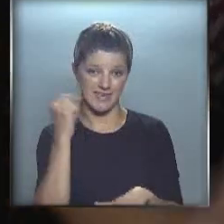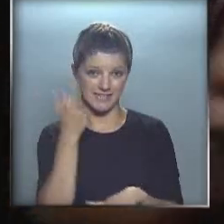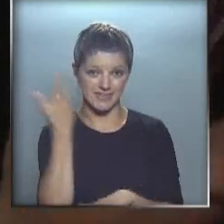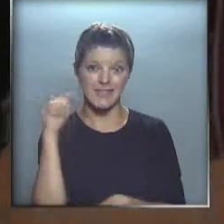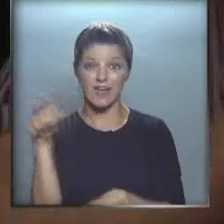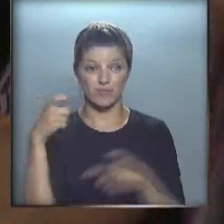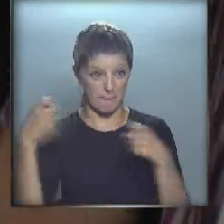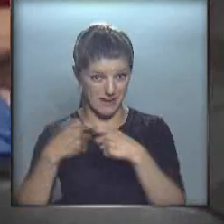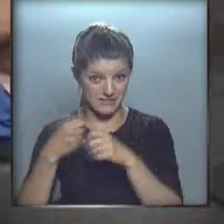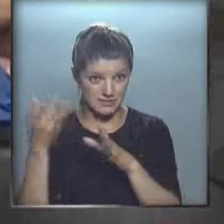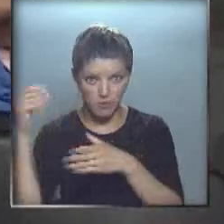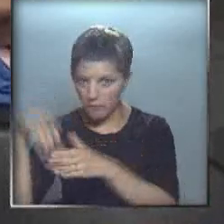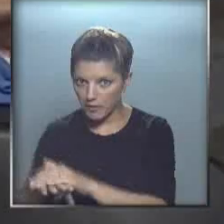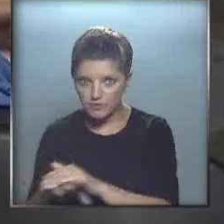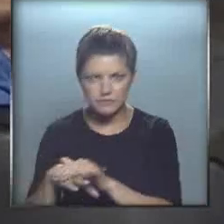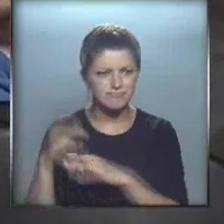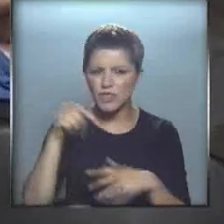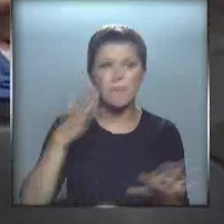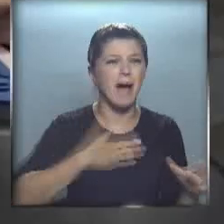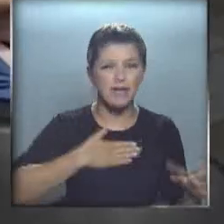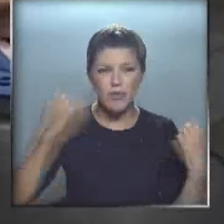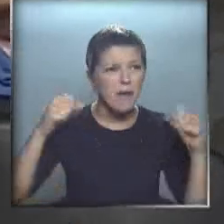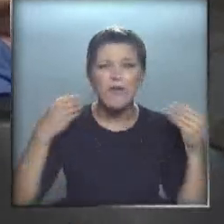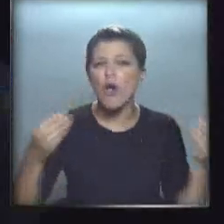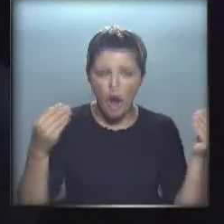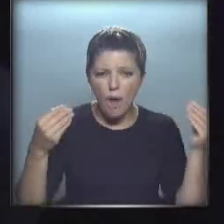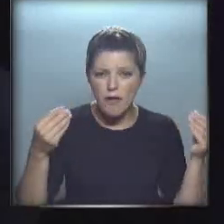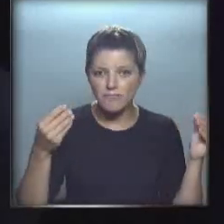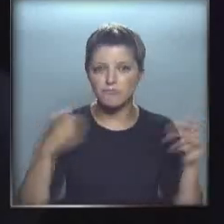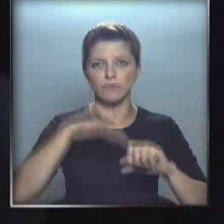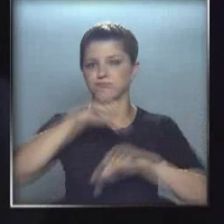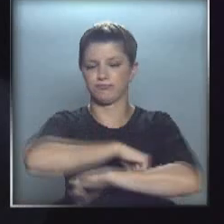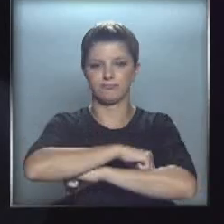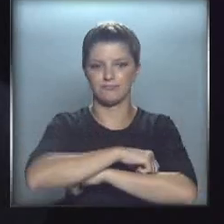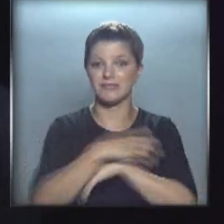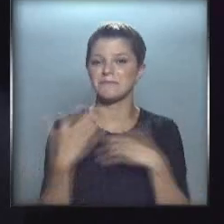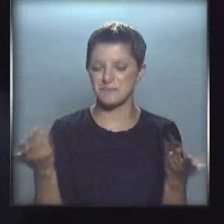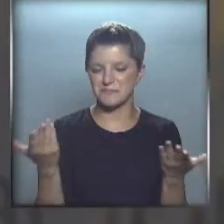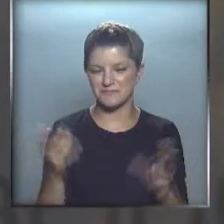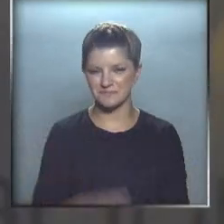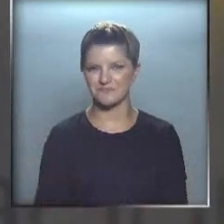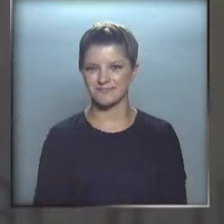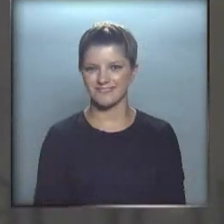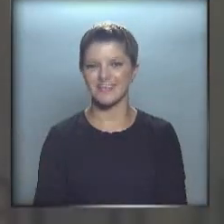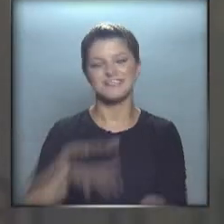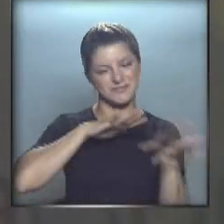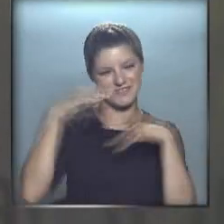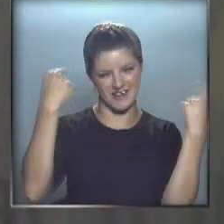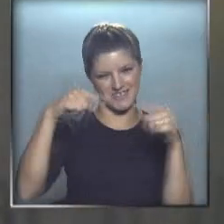Se le escondieron y no podía ensayar. Dijo, yo no ensayo porque me escondieron las zapatillas. Vamos a escuchar a los chicos. Pasan muchas cosas